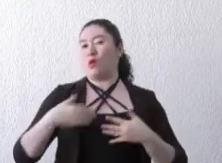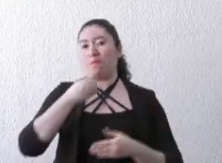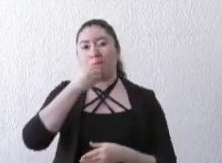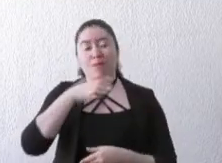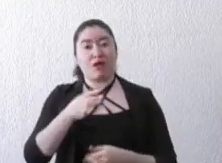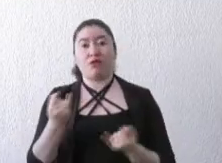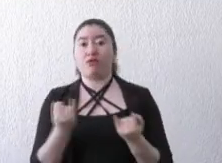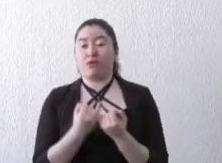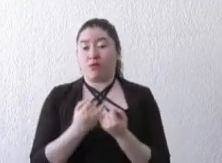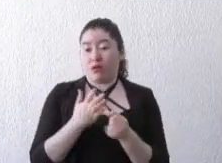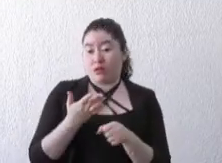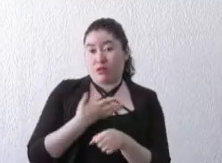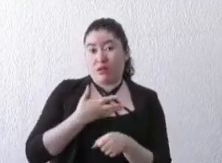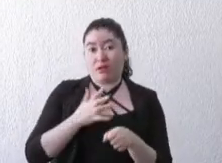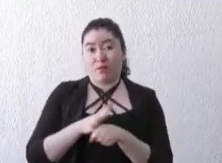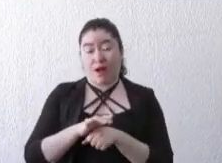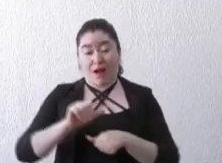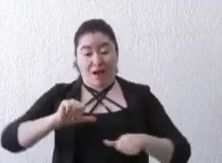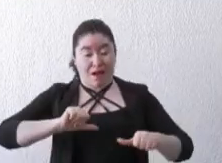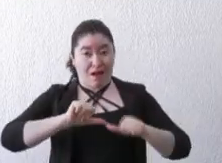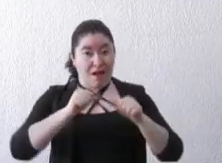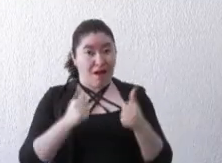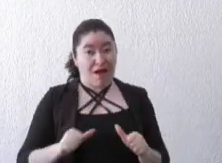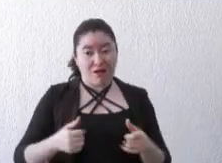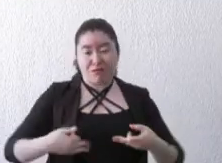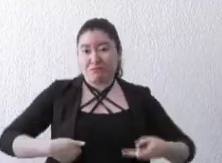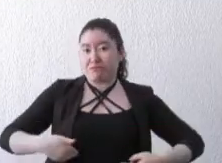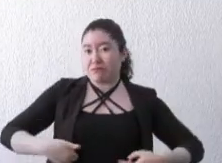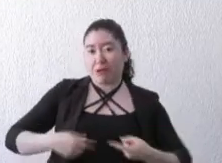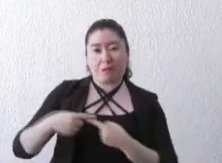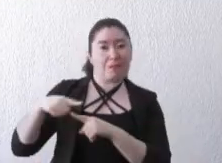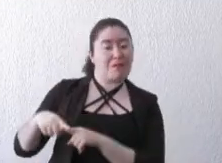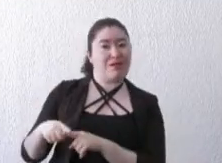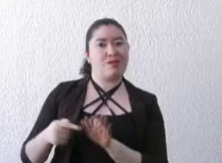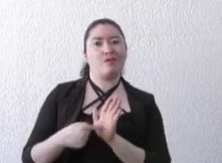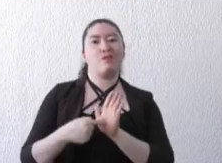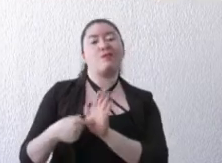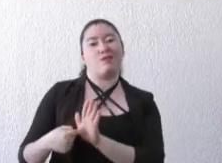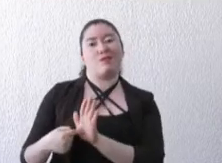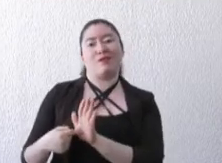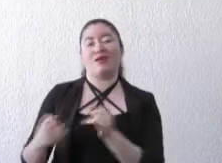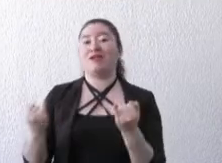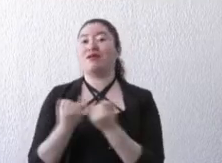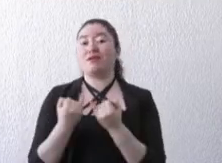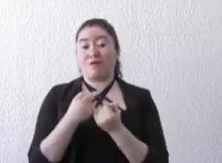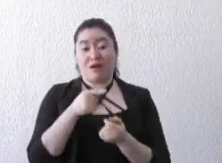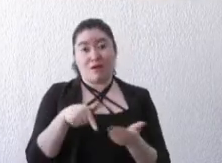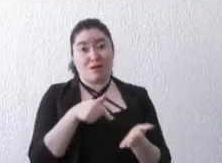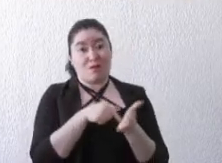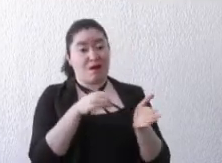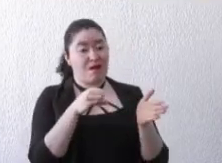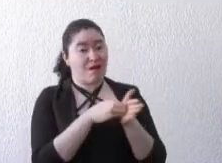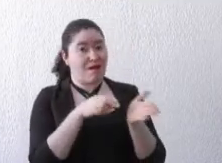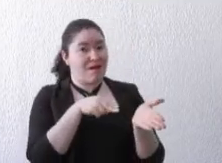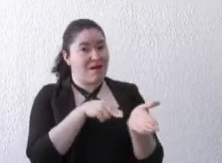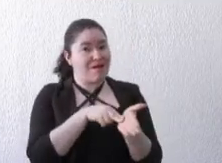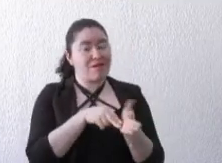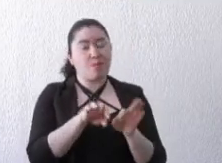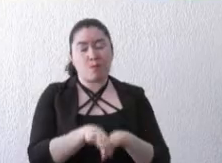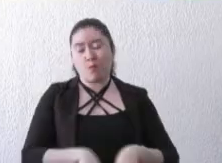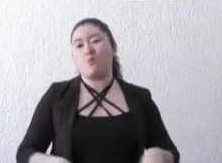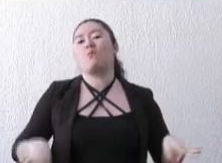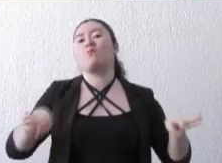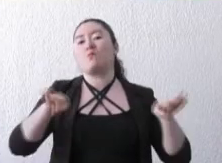mejores condiciones para las artes escénicas, que dispone de una de las cajas negras más importantes